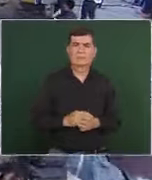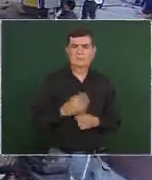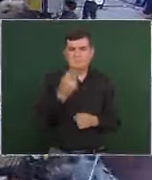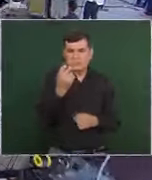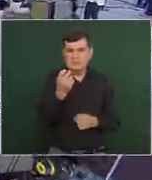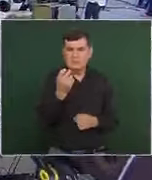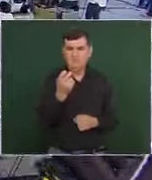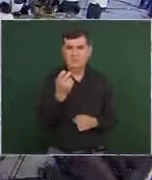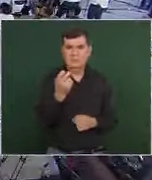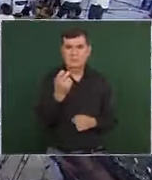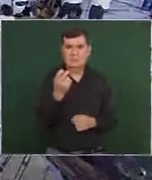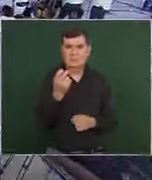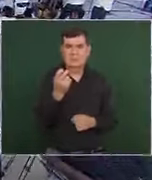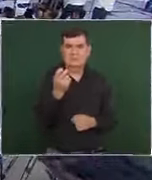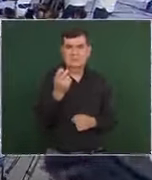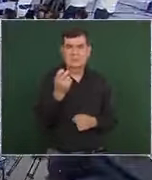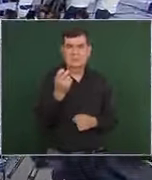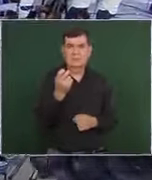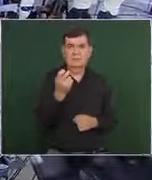eso